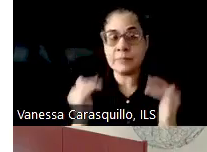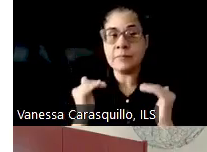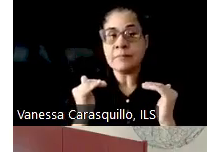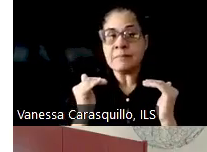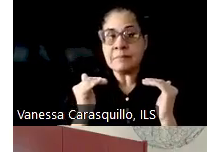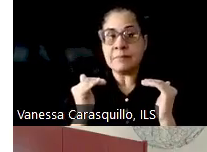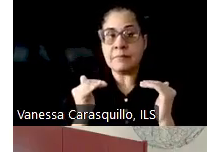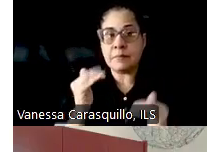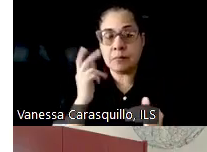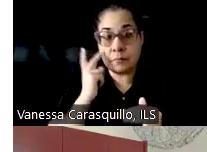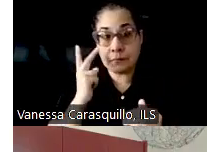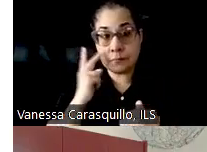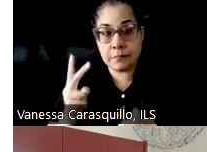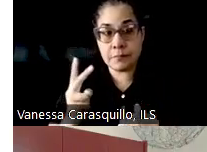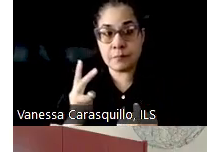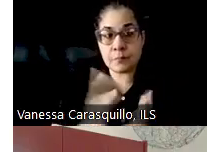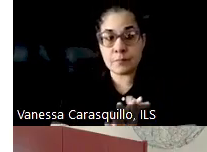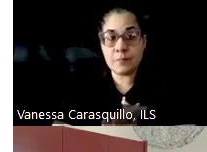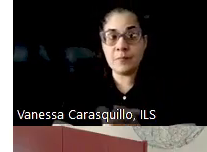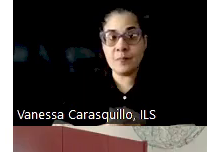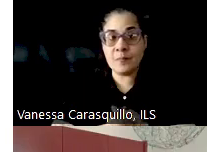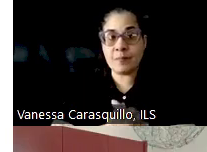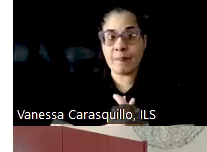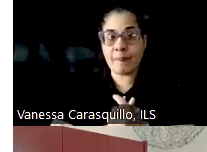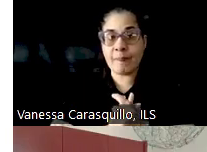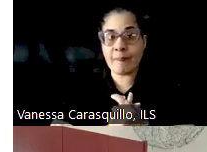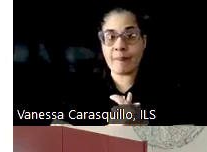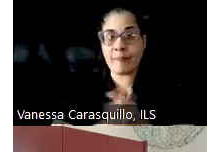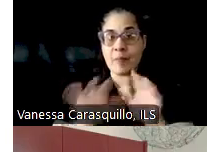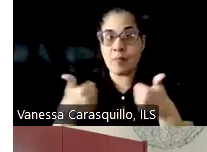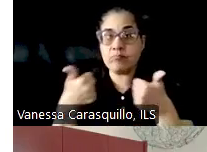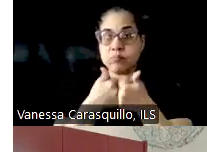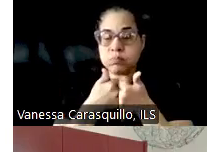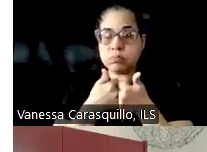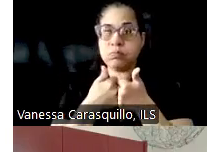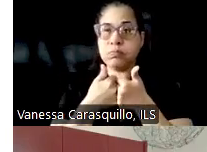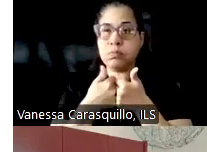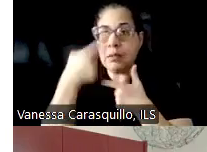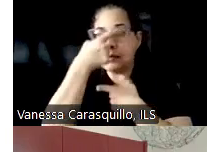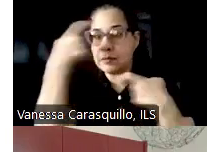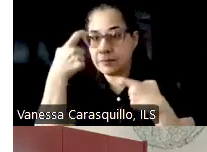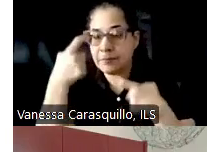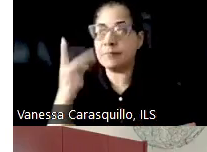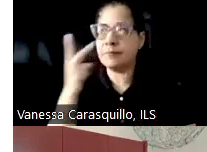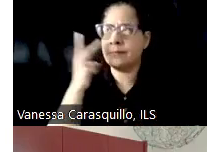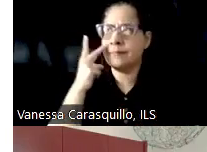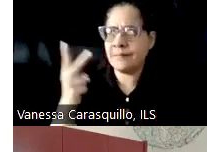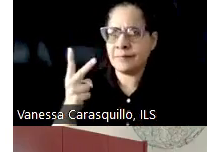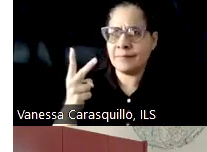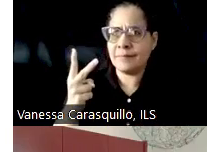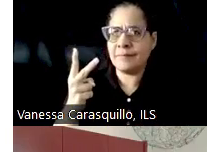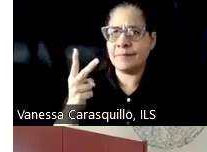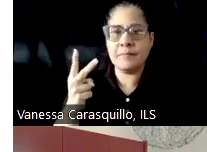trastorno posicional desafiante, que es un diagnóstico que he visto mucho en los PEI, mucho en las